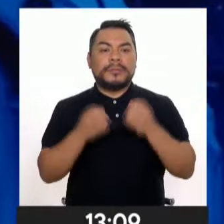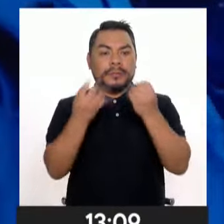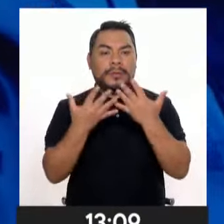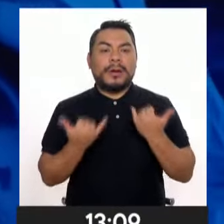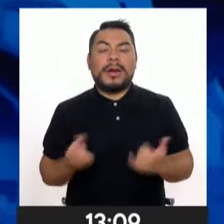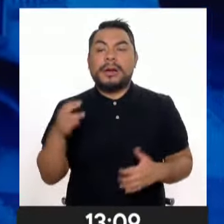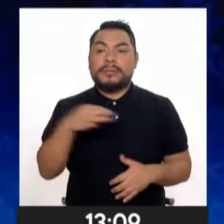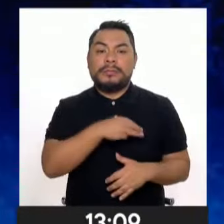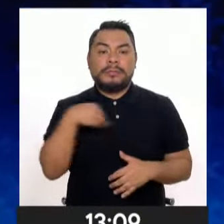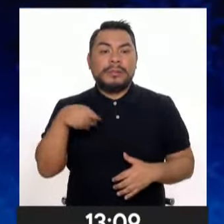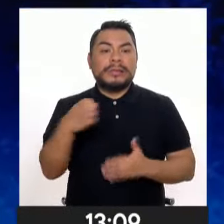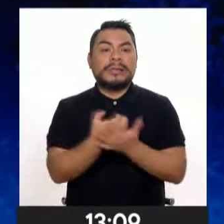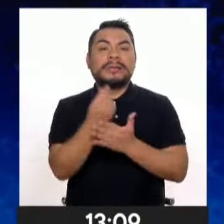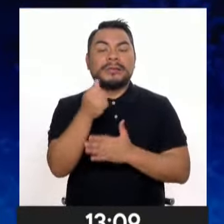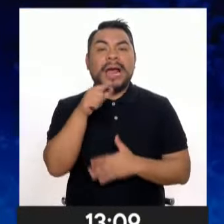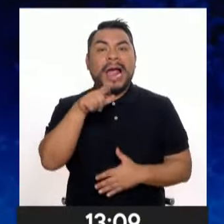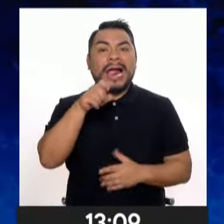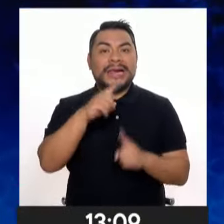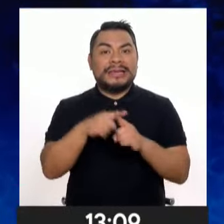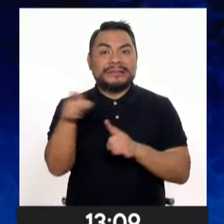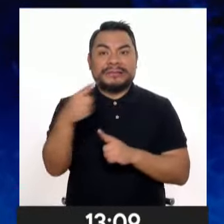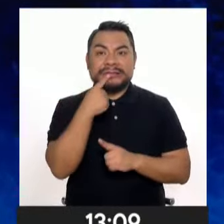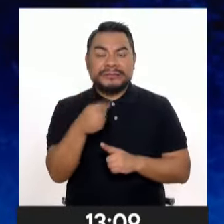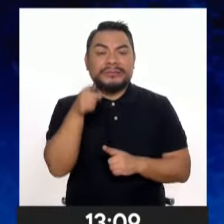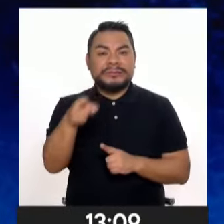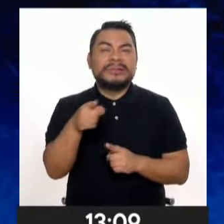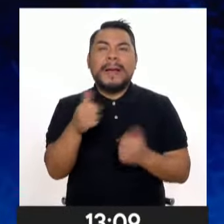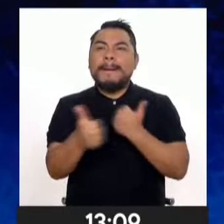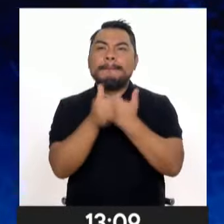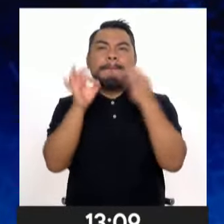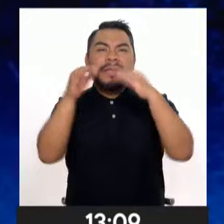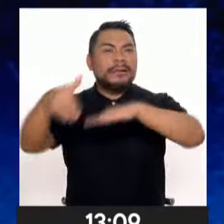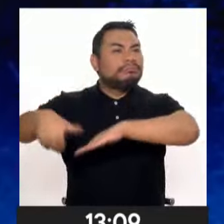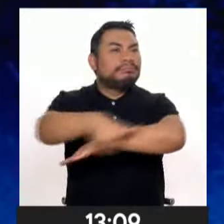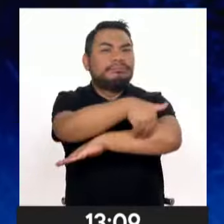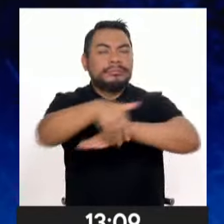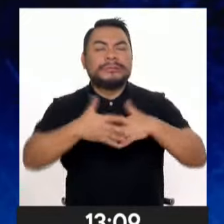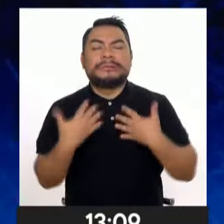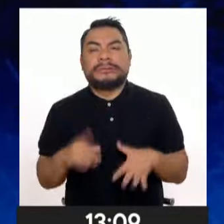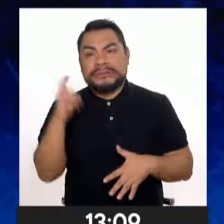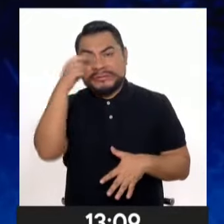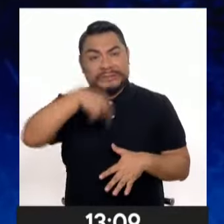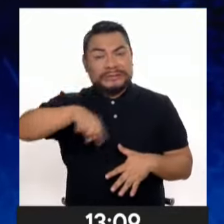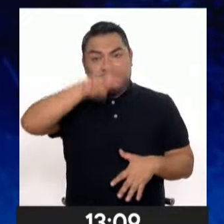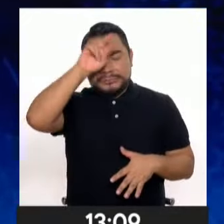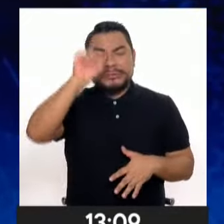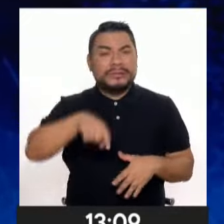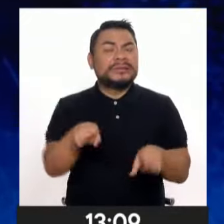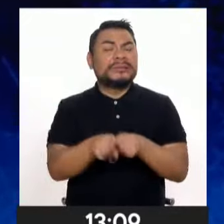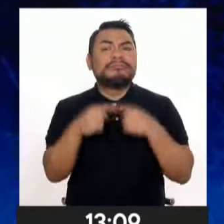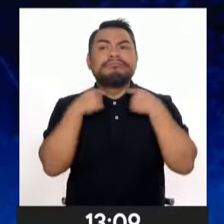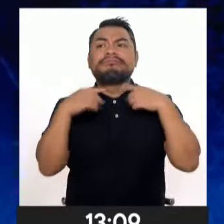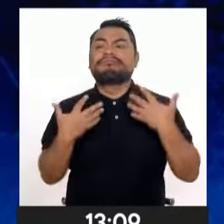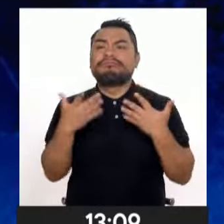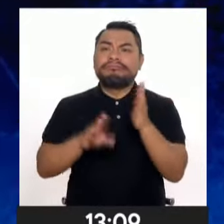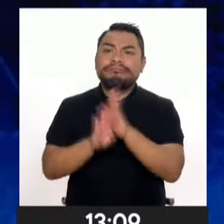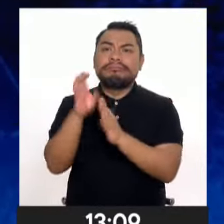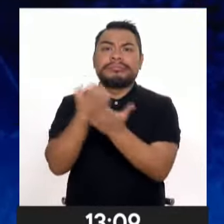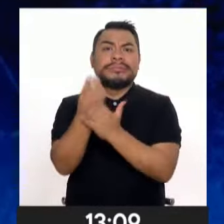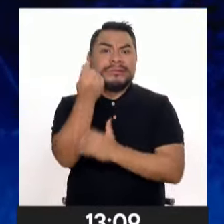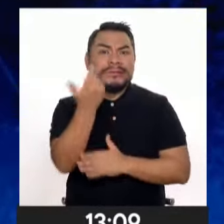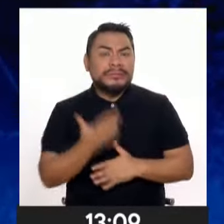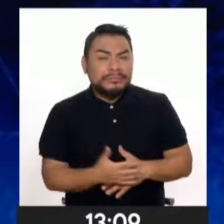Muy bien, y el ministro de Economía, Alex Contreras, señaló que la inseguridad ciudadana que enfrenta el país también está afectando el crecimiento